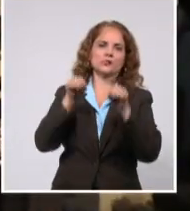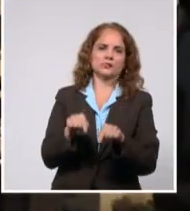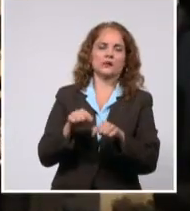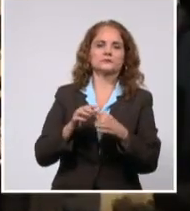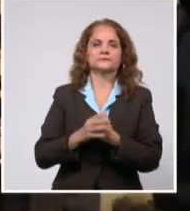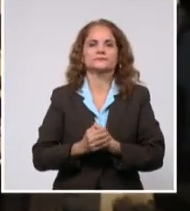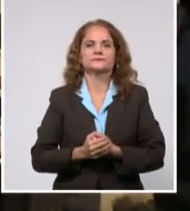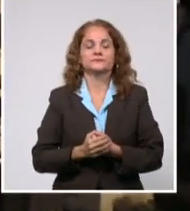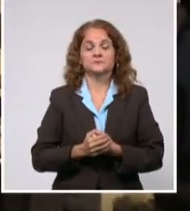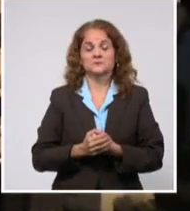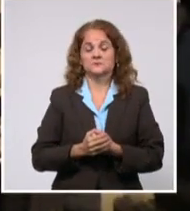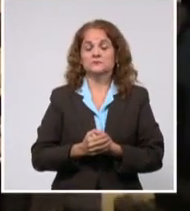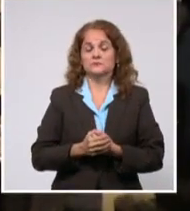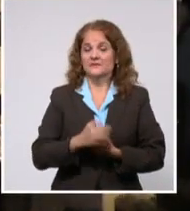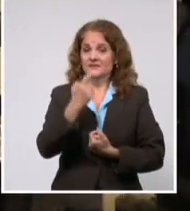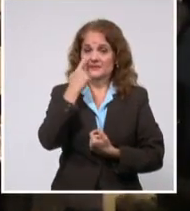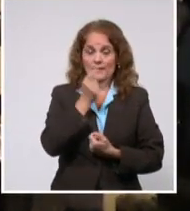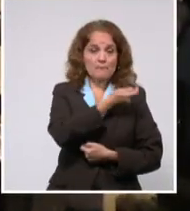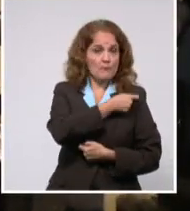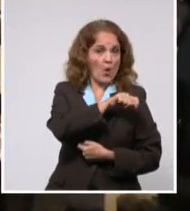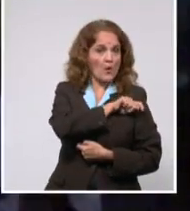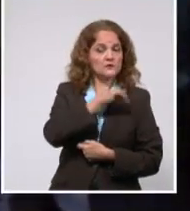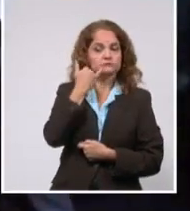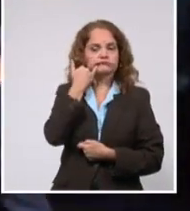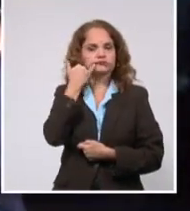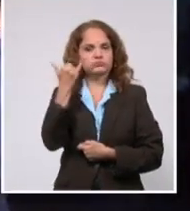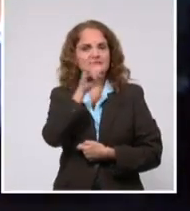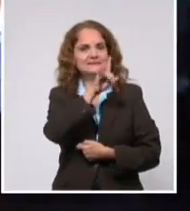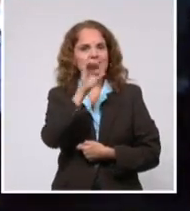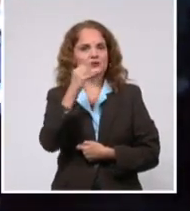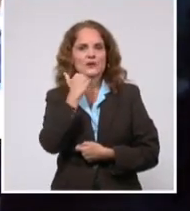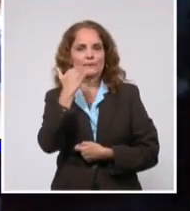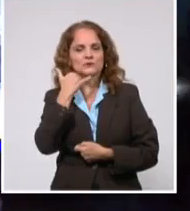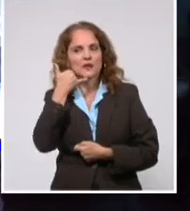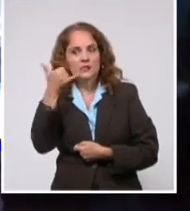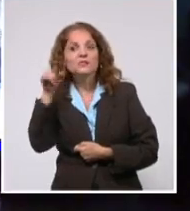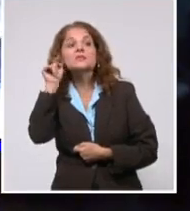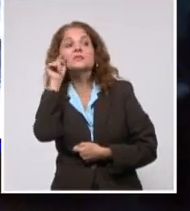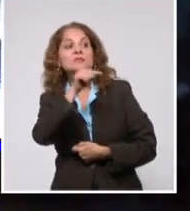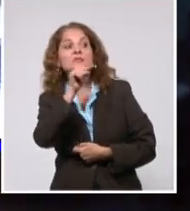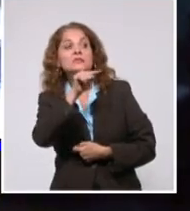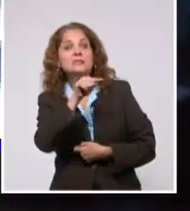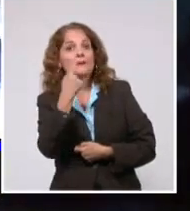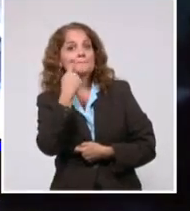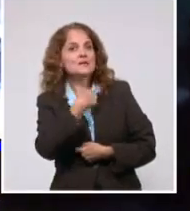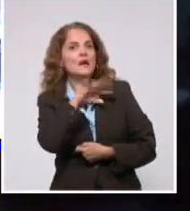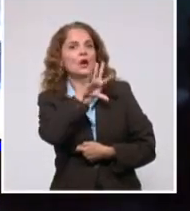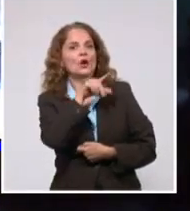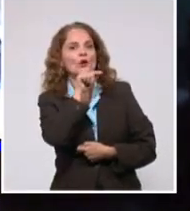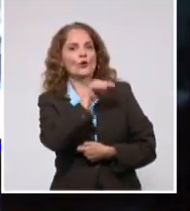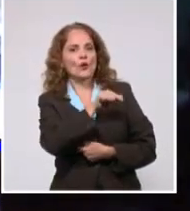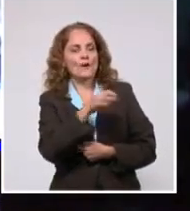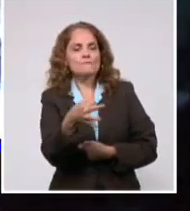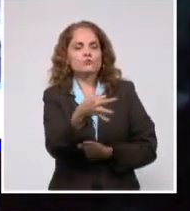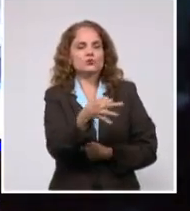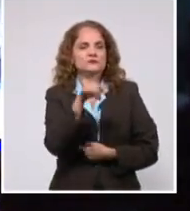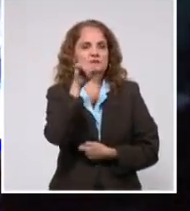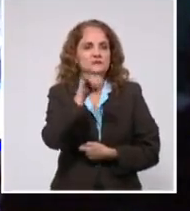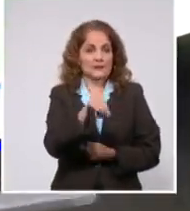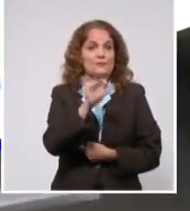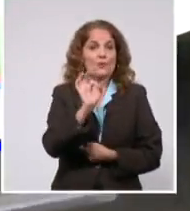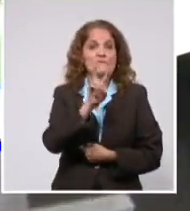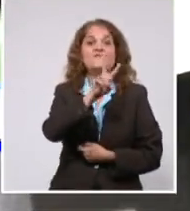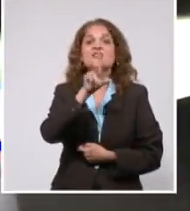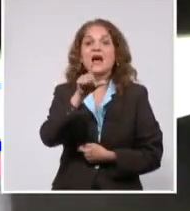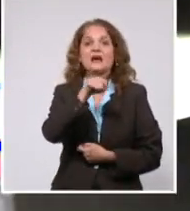Una llamada de la población al 106 dio la alerta. En una vivienda del poblado de Vueltas, en el municipio de Camajuaní, un camión descargaba